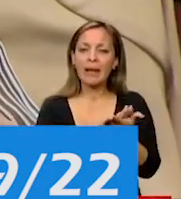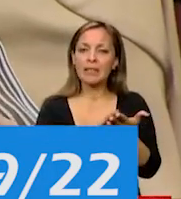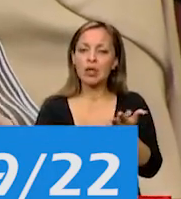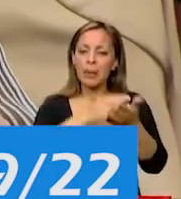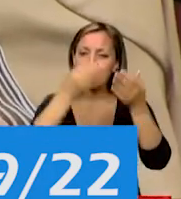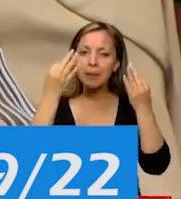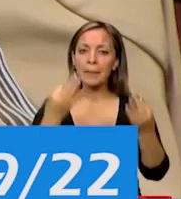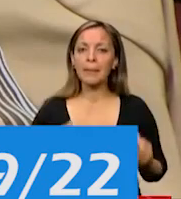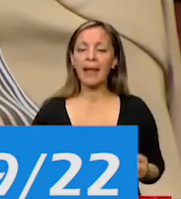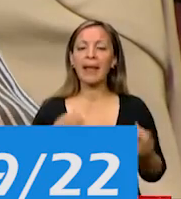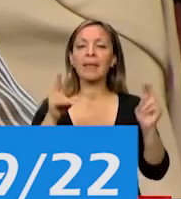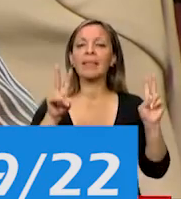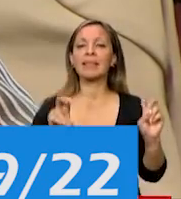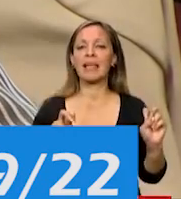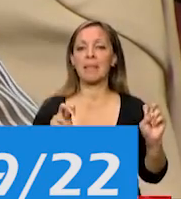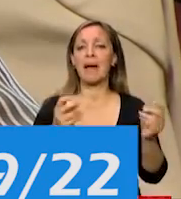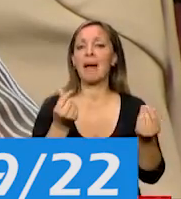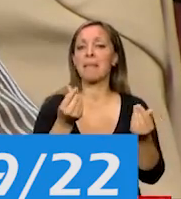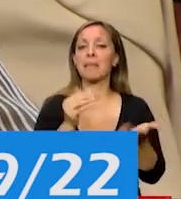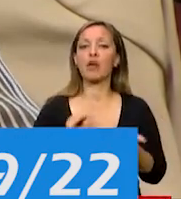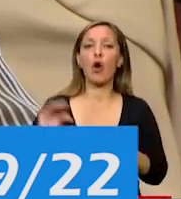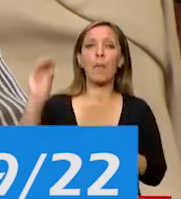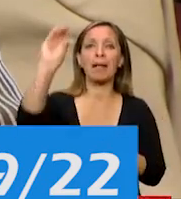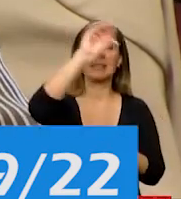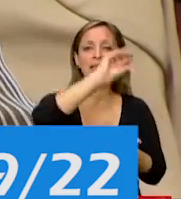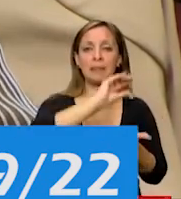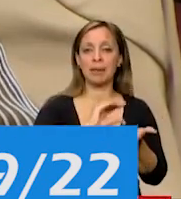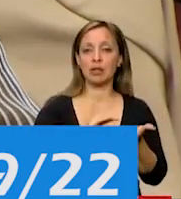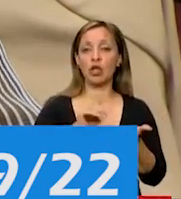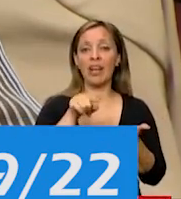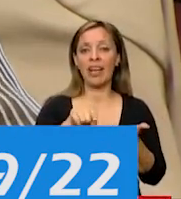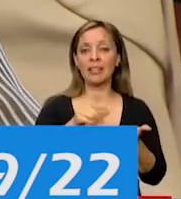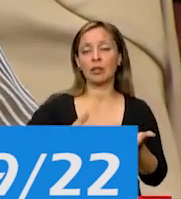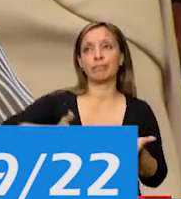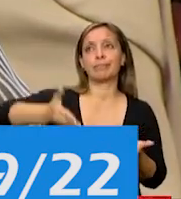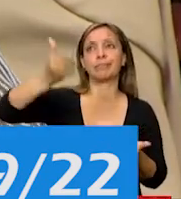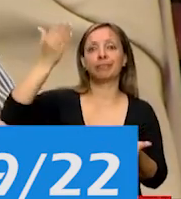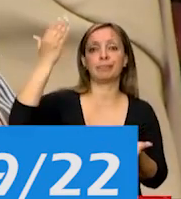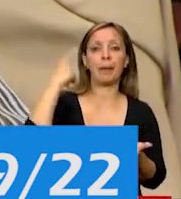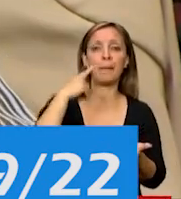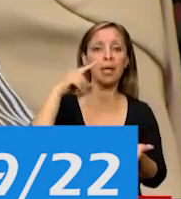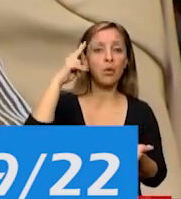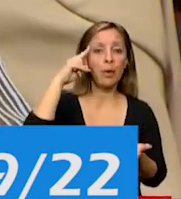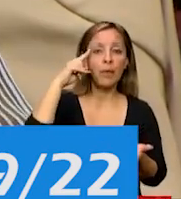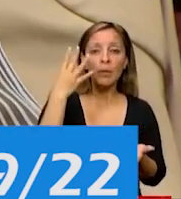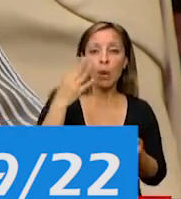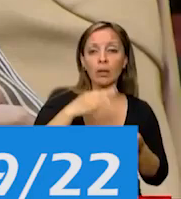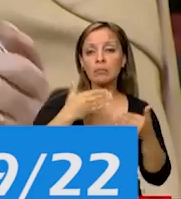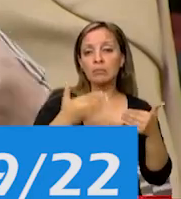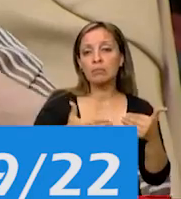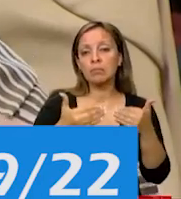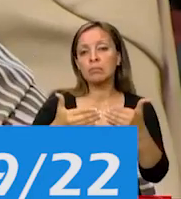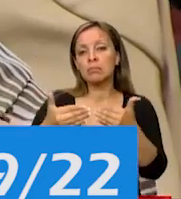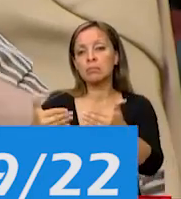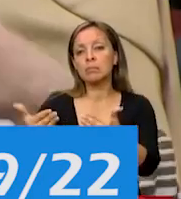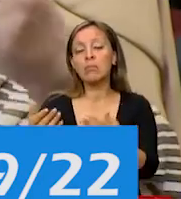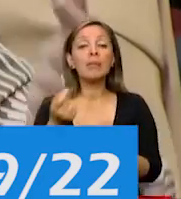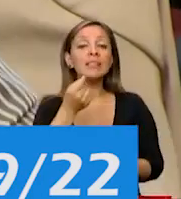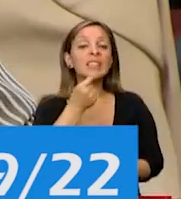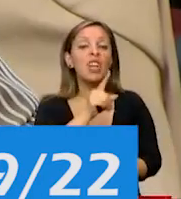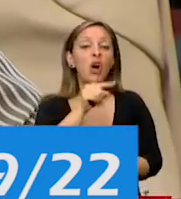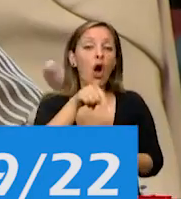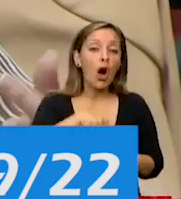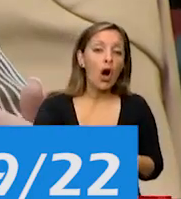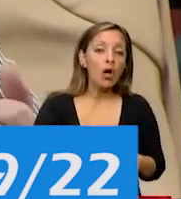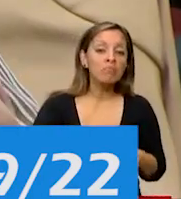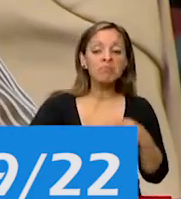tema de la coparticipación, deuda que tenemos desde el año 94. Porque si no, ¿saben qué? Lo que es hoy se